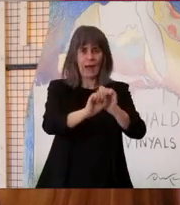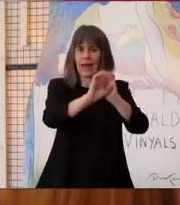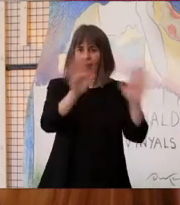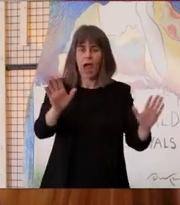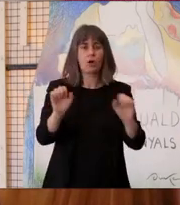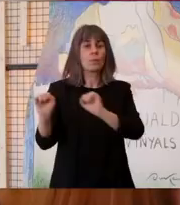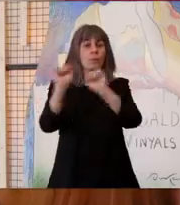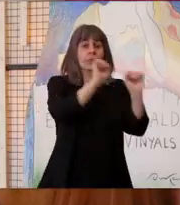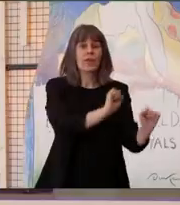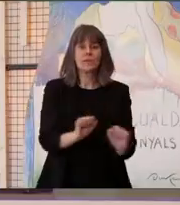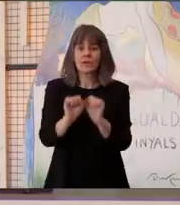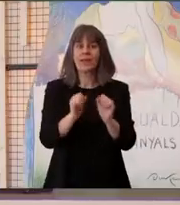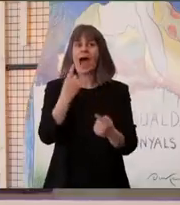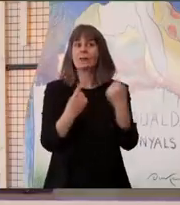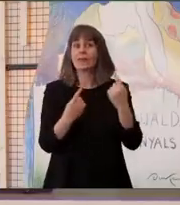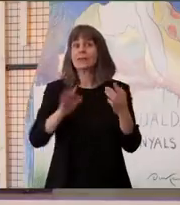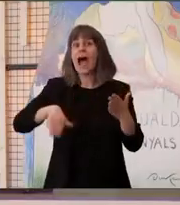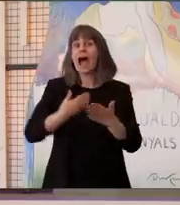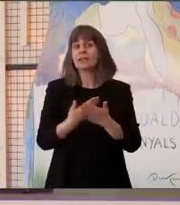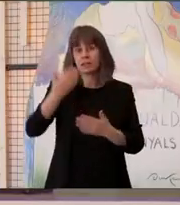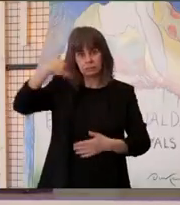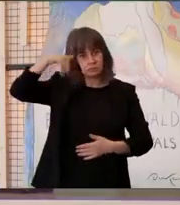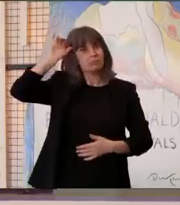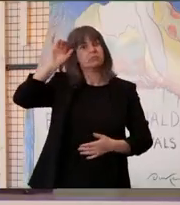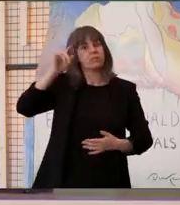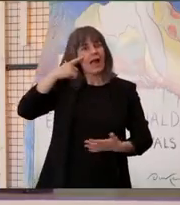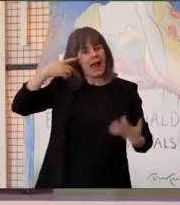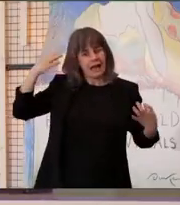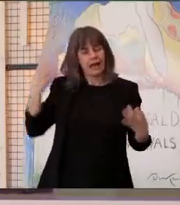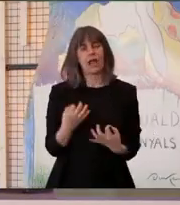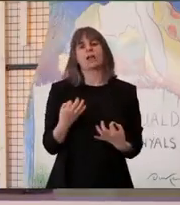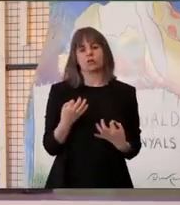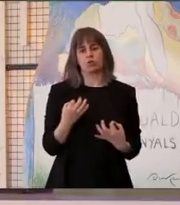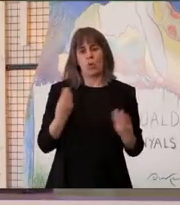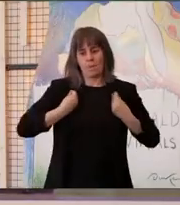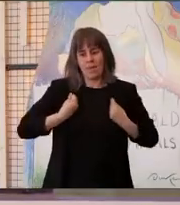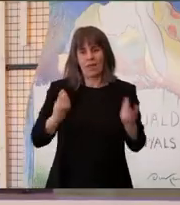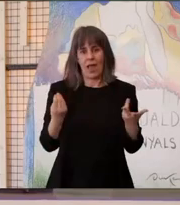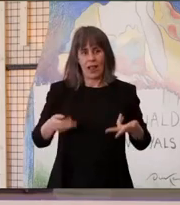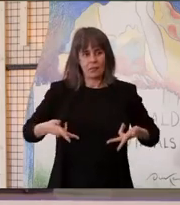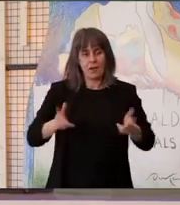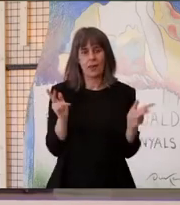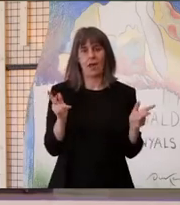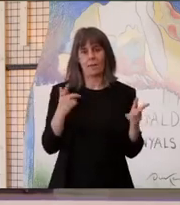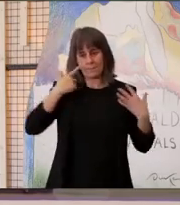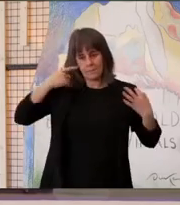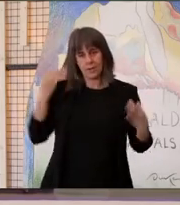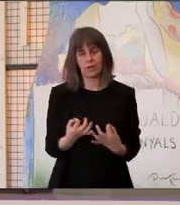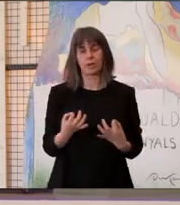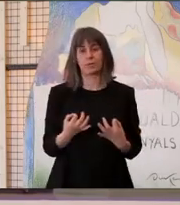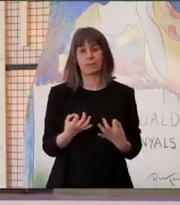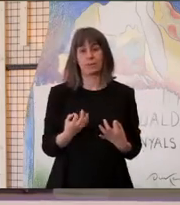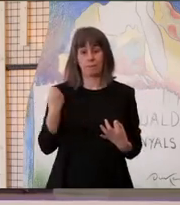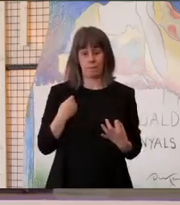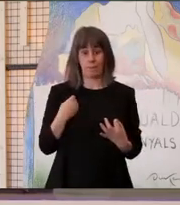pues arriesgando su propia vida su propia libertad y que han logrado con esa lucha